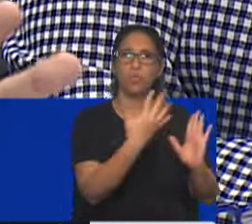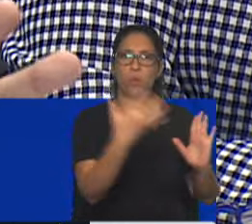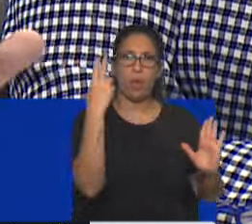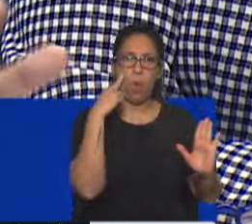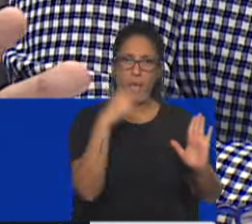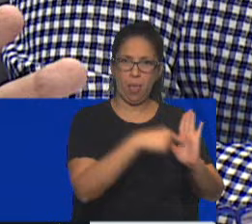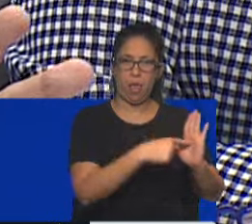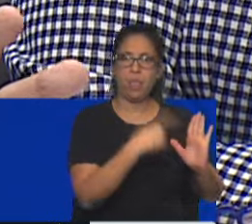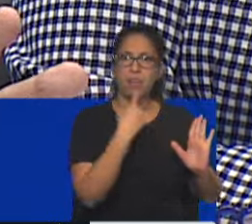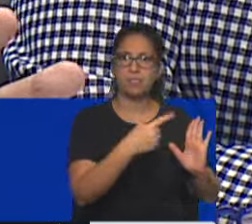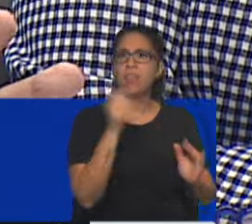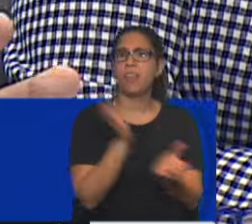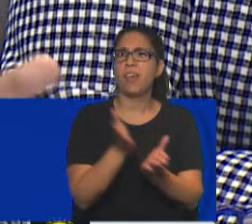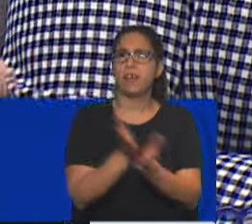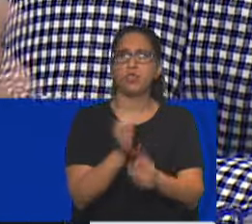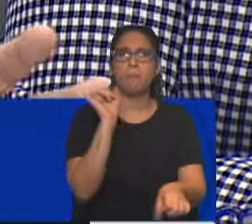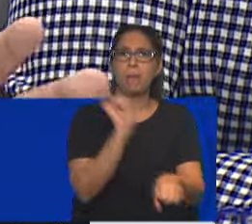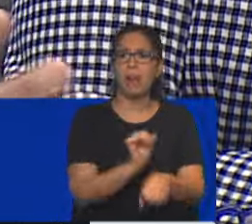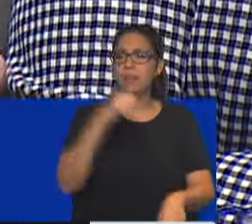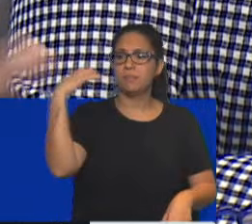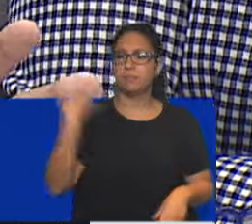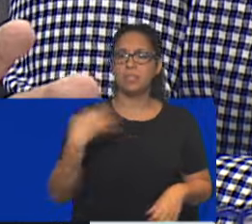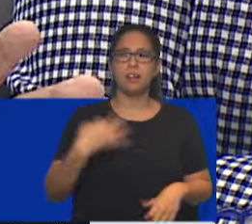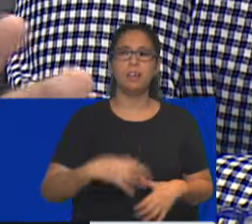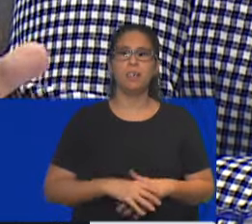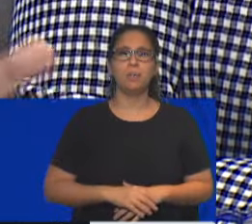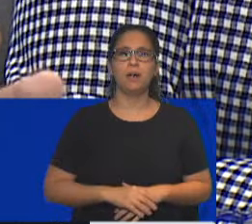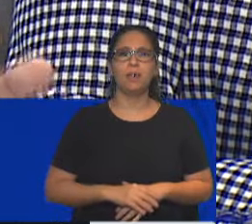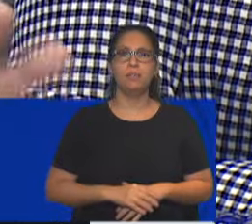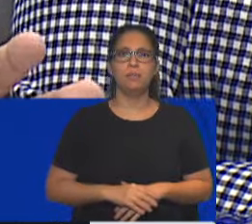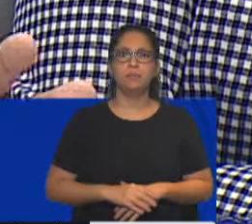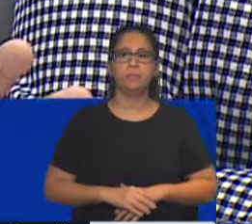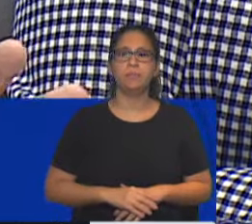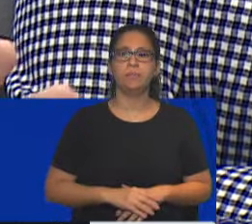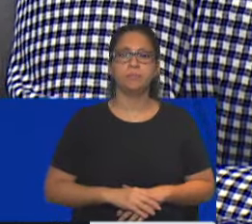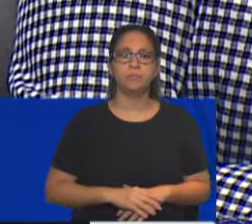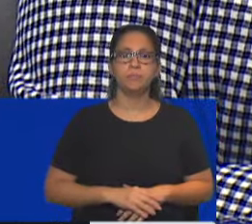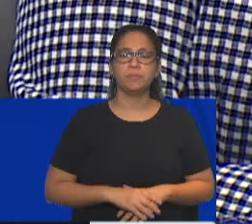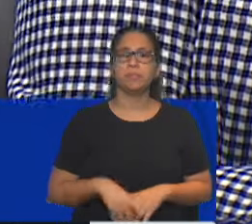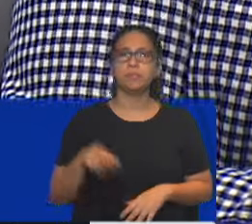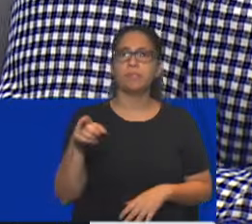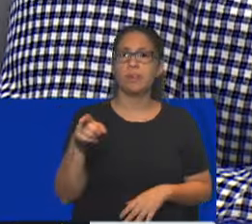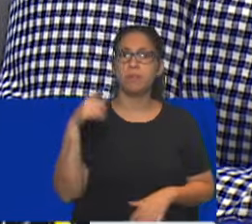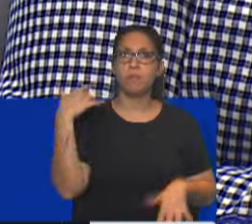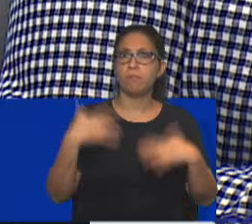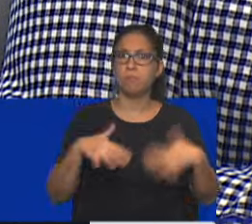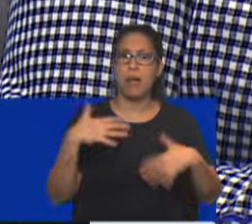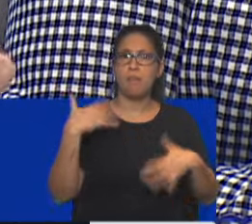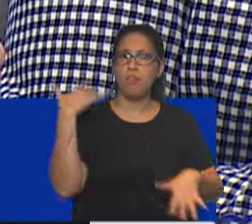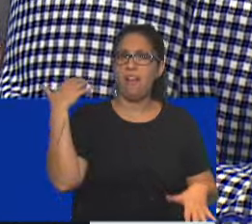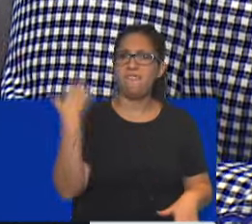porque precisamente es un derecho penal especial. Normas tendientes a un juicio rápido y efectivo. La sociedad